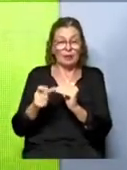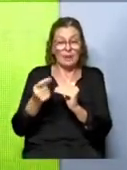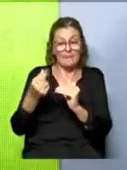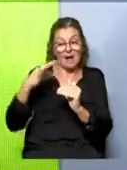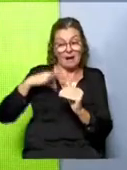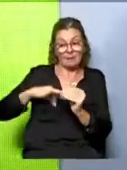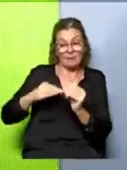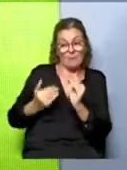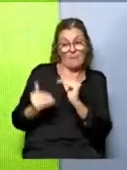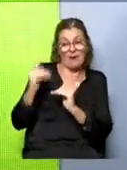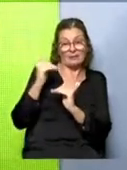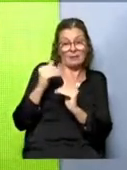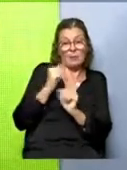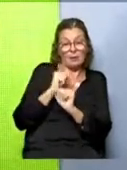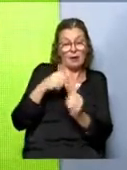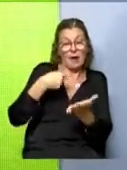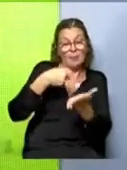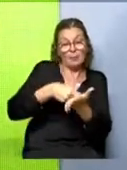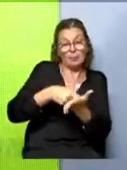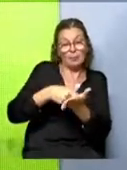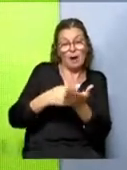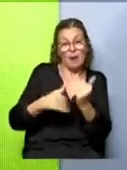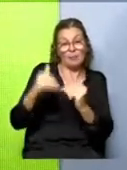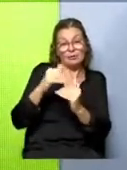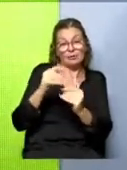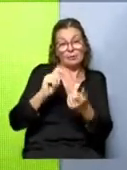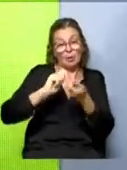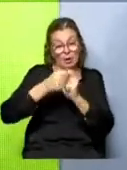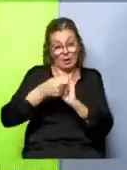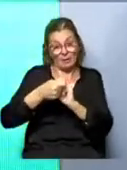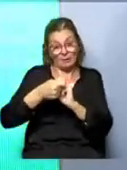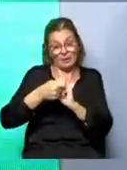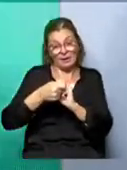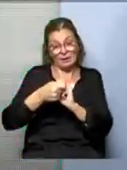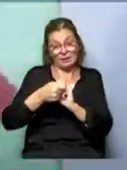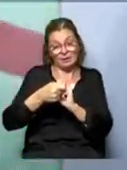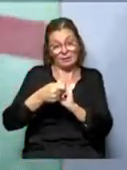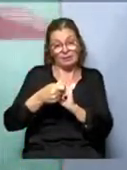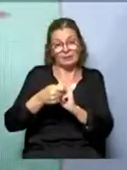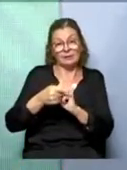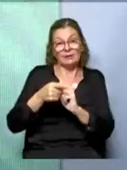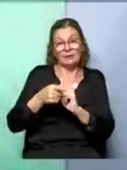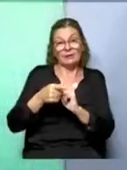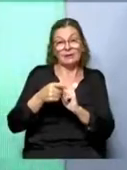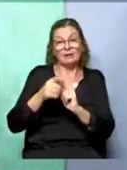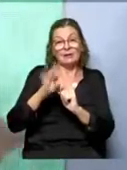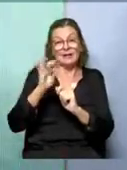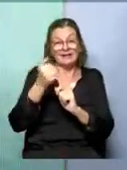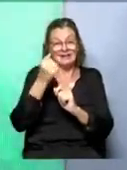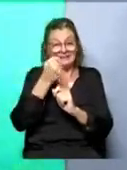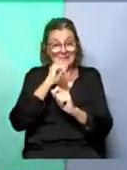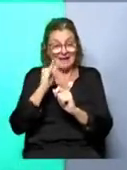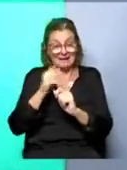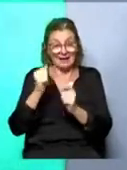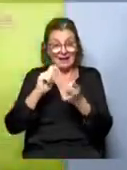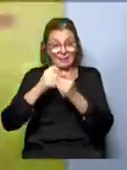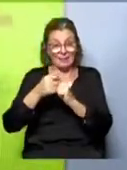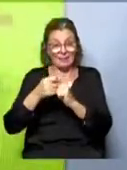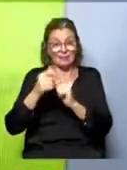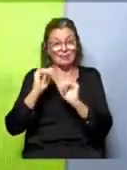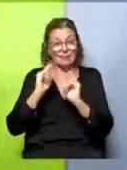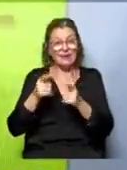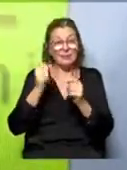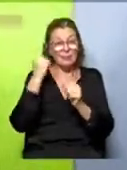puedan contribuir más. Ese sistema puede ser modificado, ya sea las tasas impositivas, los tramos que se consideran. También es importante considerar la